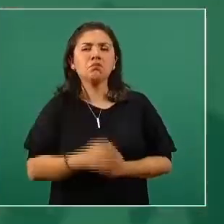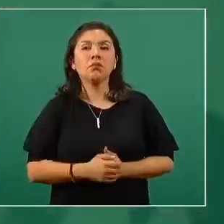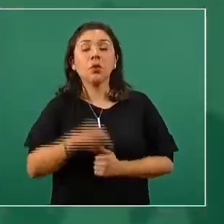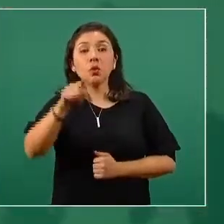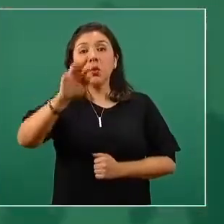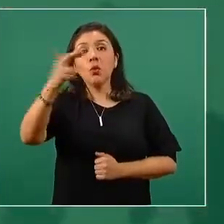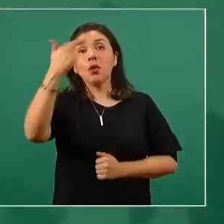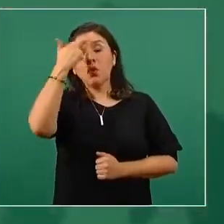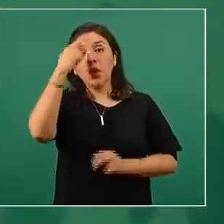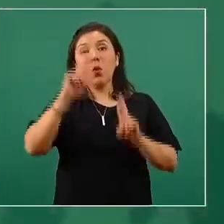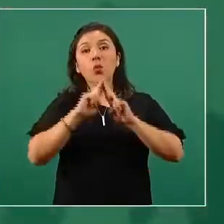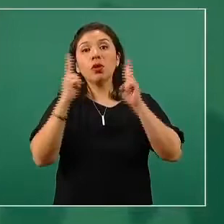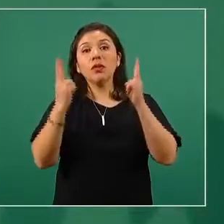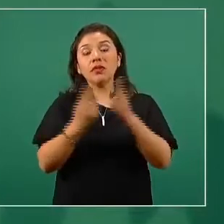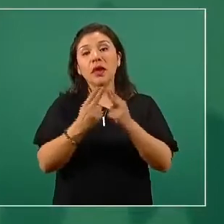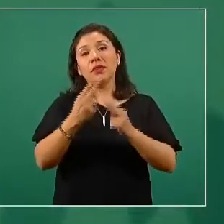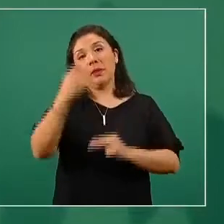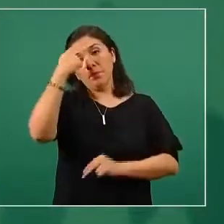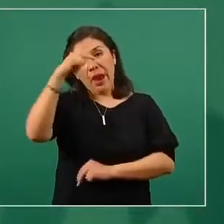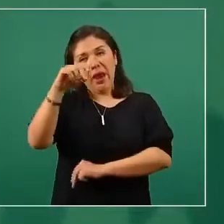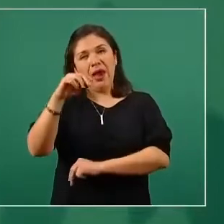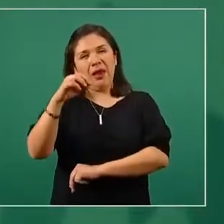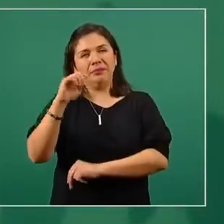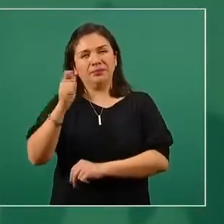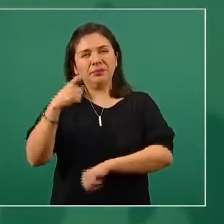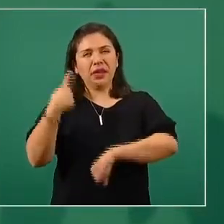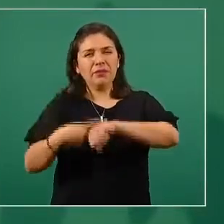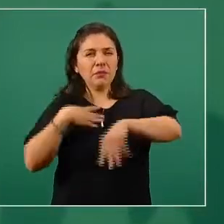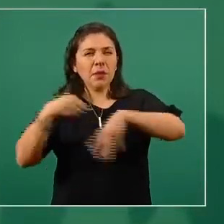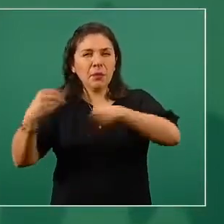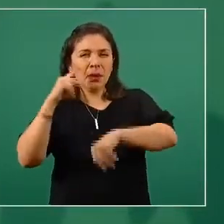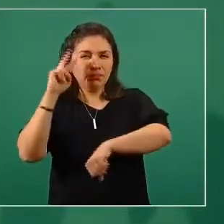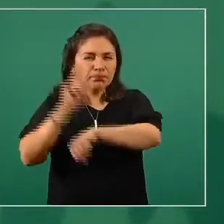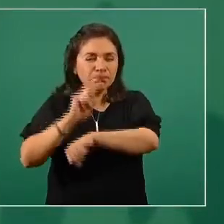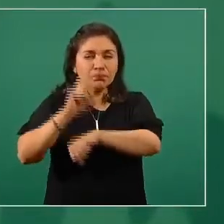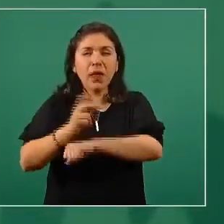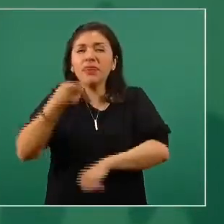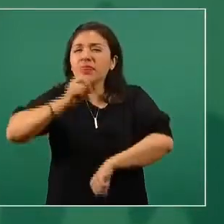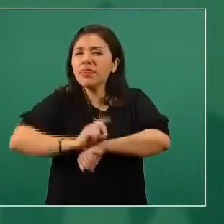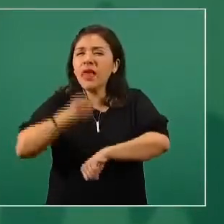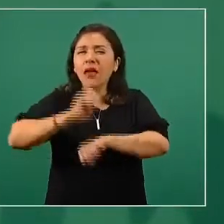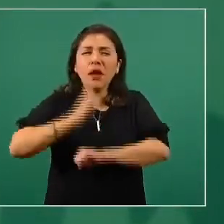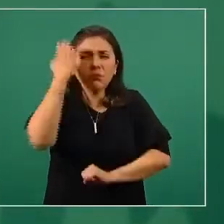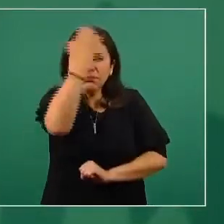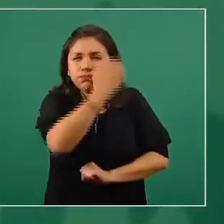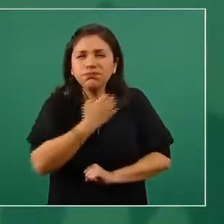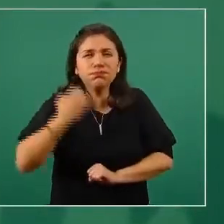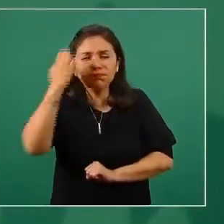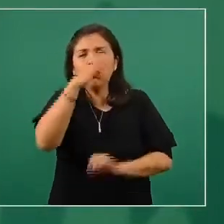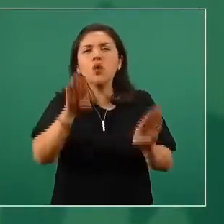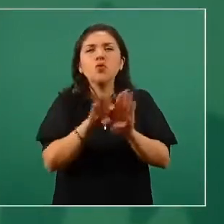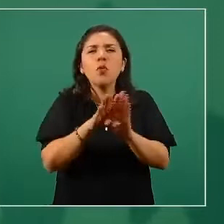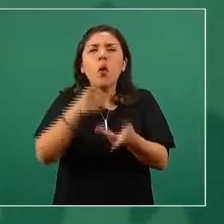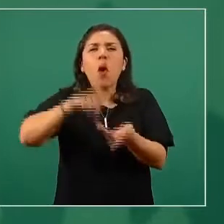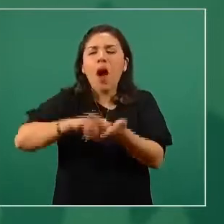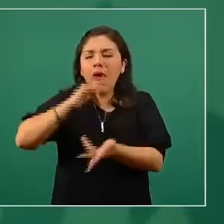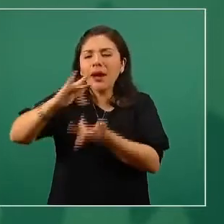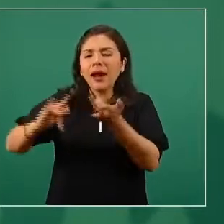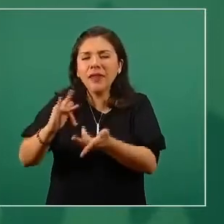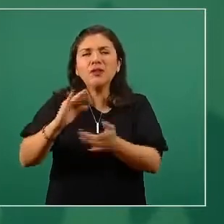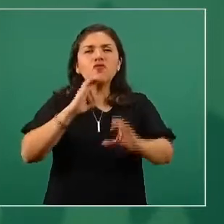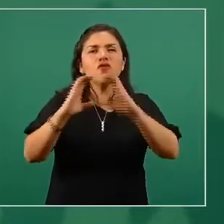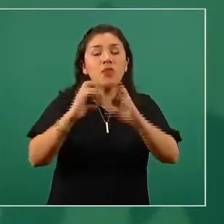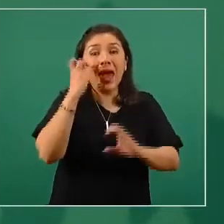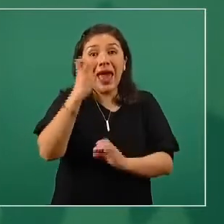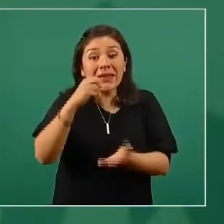Unidad de Inteligencia Epidemiológica y Sanitaria realiza un monitoreo diario de todos los medios de comunicación y las redes, y este tipo